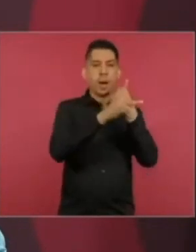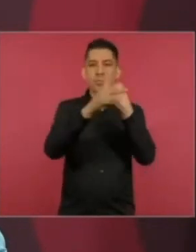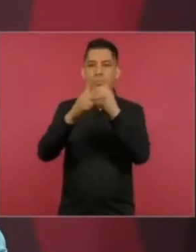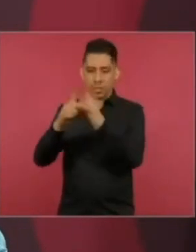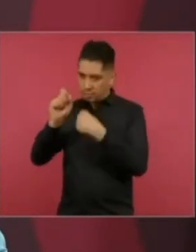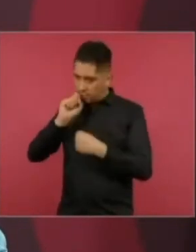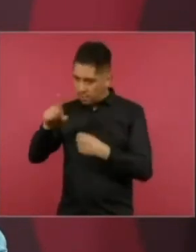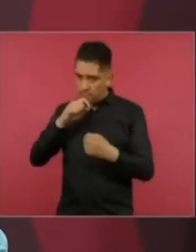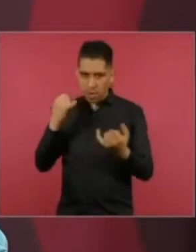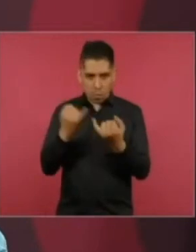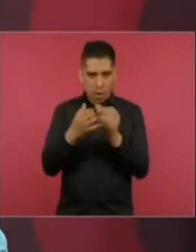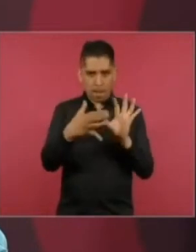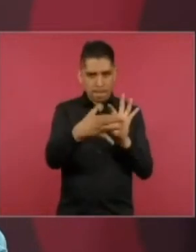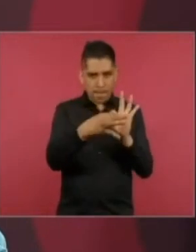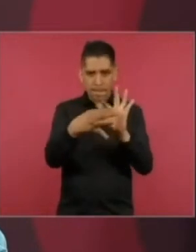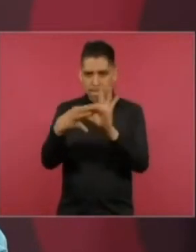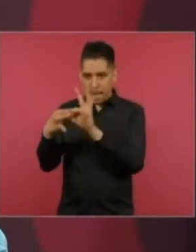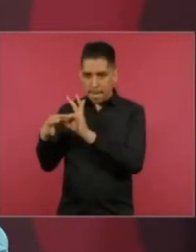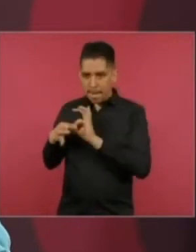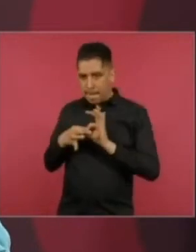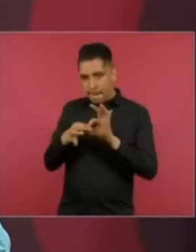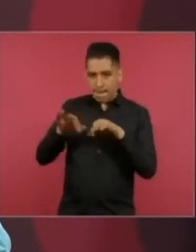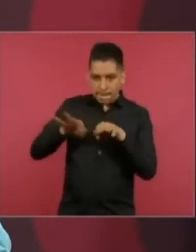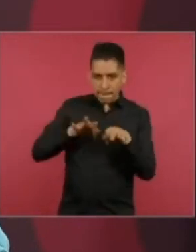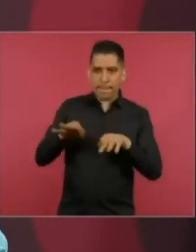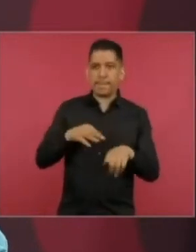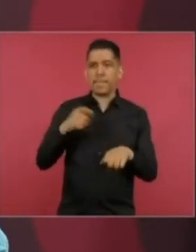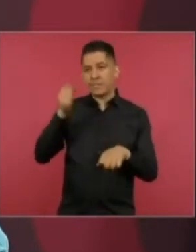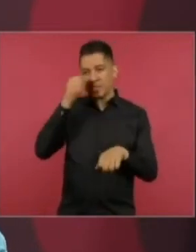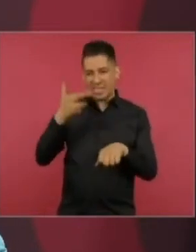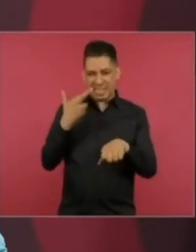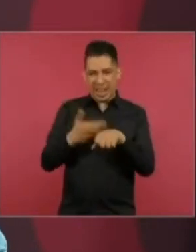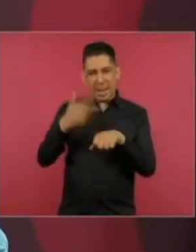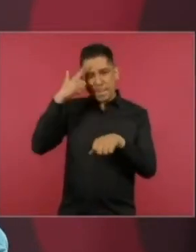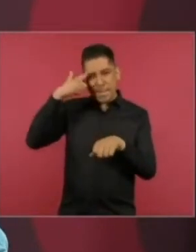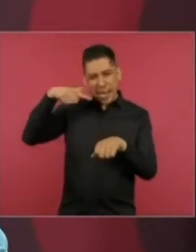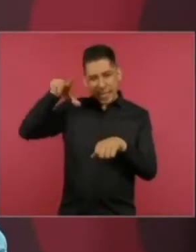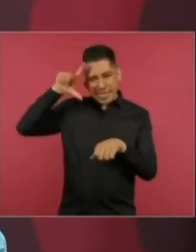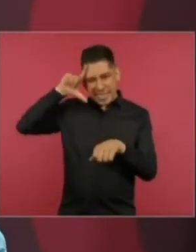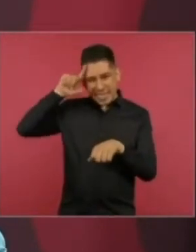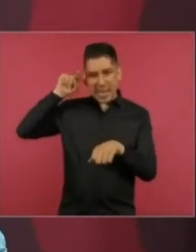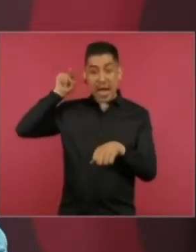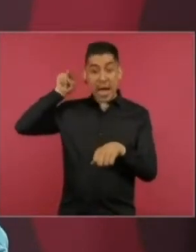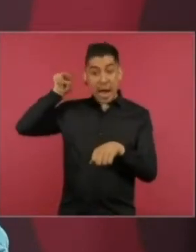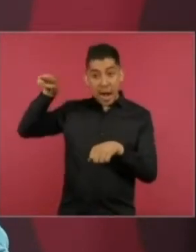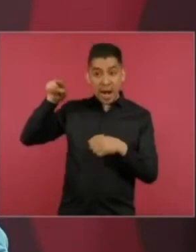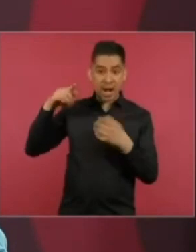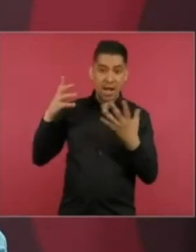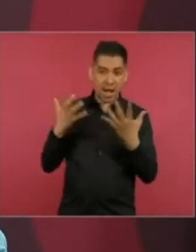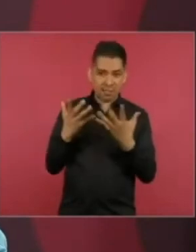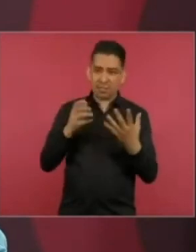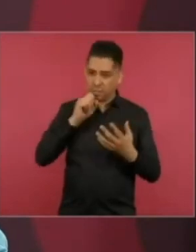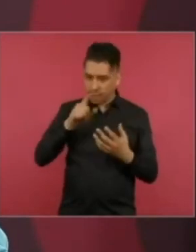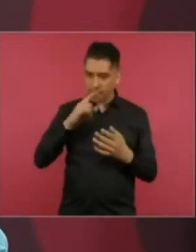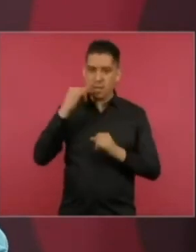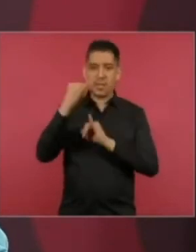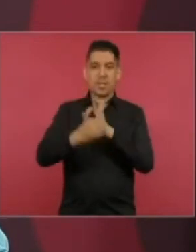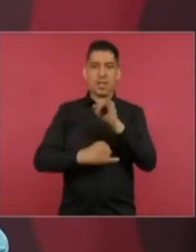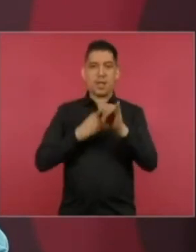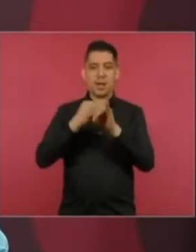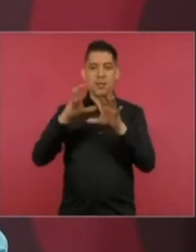donde la Secretaría de Marina propuso algo muy importante, que es esta coalición internacional para el seguimiento